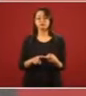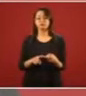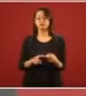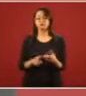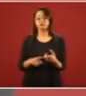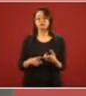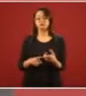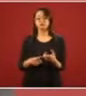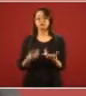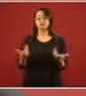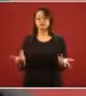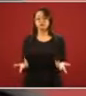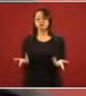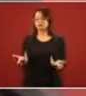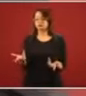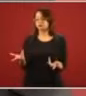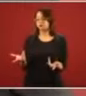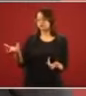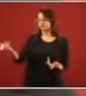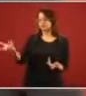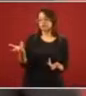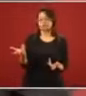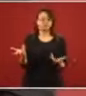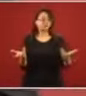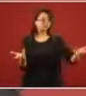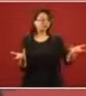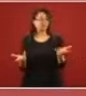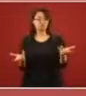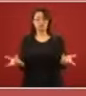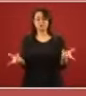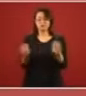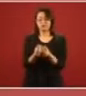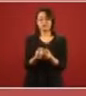componendas, de complicidades, no se puede.